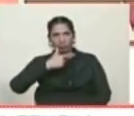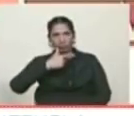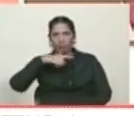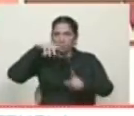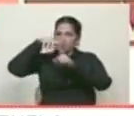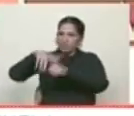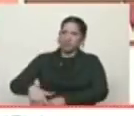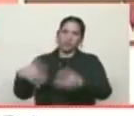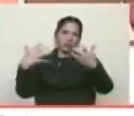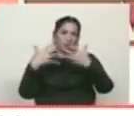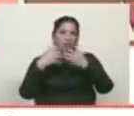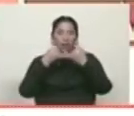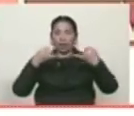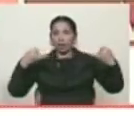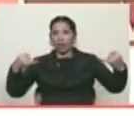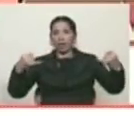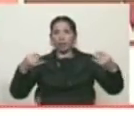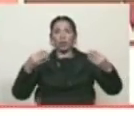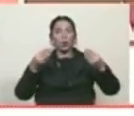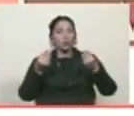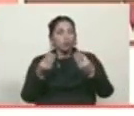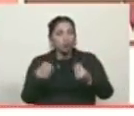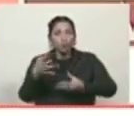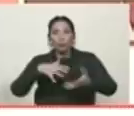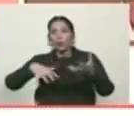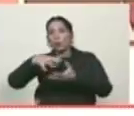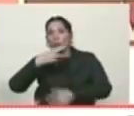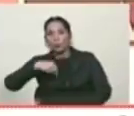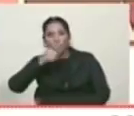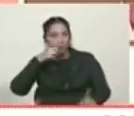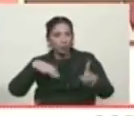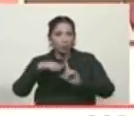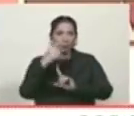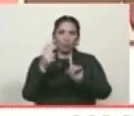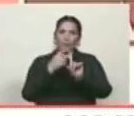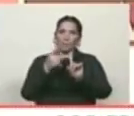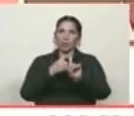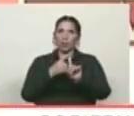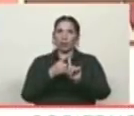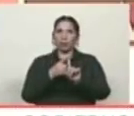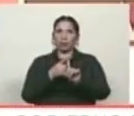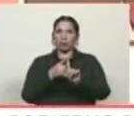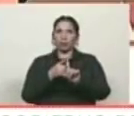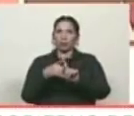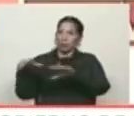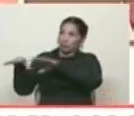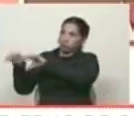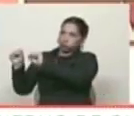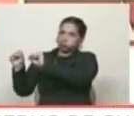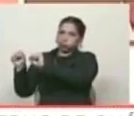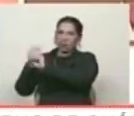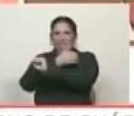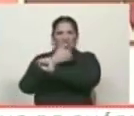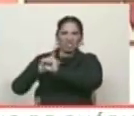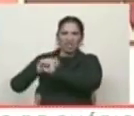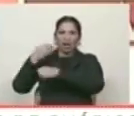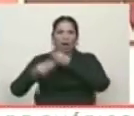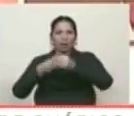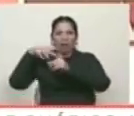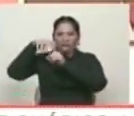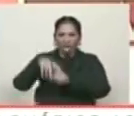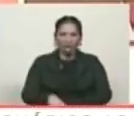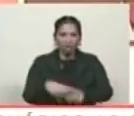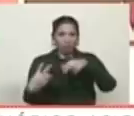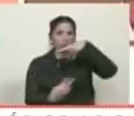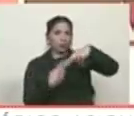guerra eléctrica que tanto daño le ha hecho a nuestro pueblo y que tiene su principal causa en las apetencias imperiales de derrocar la revolución bolivariana, de